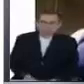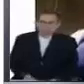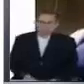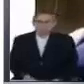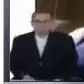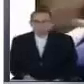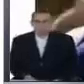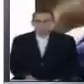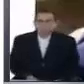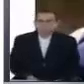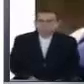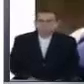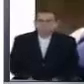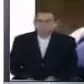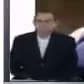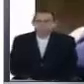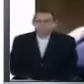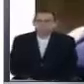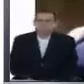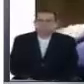Mucho pecado. Sí.